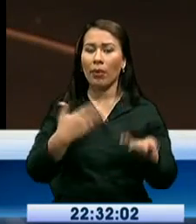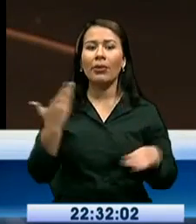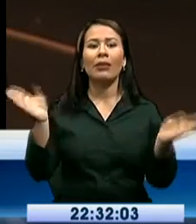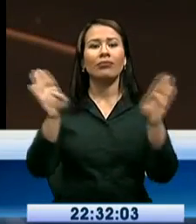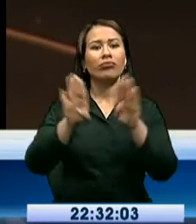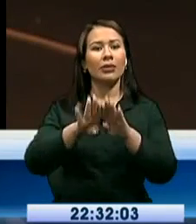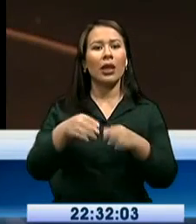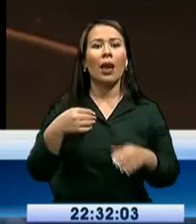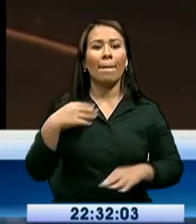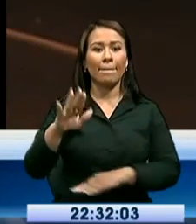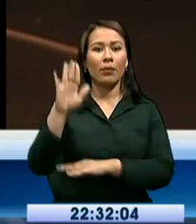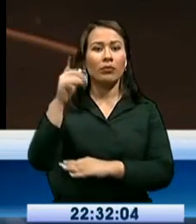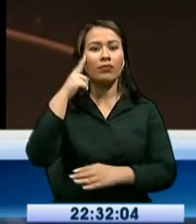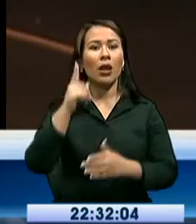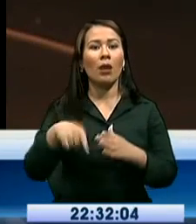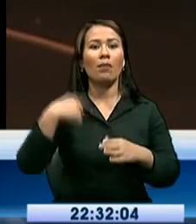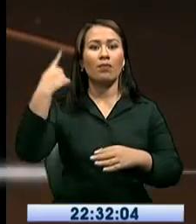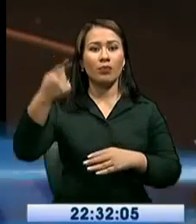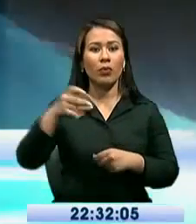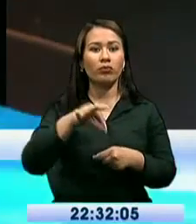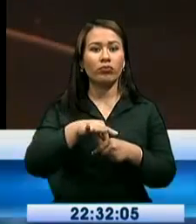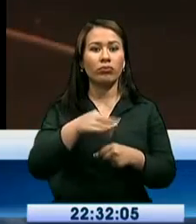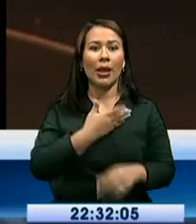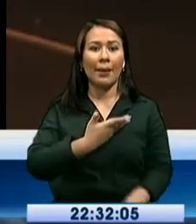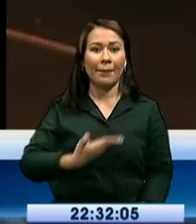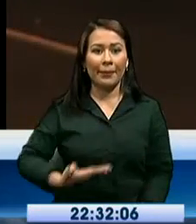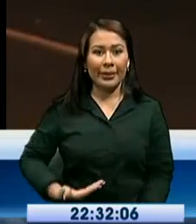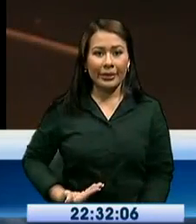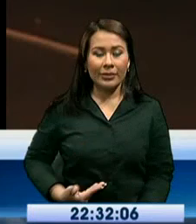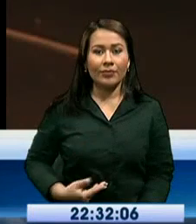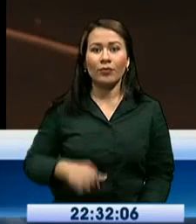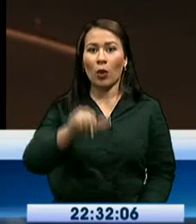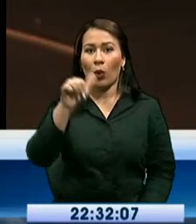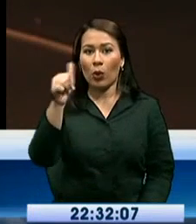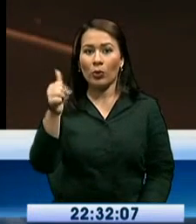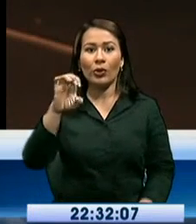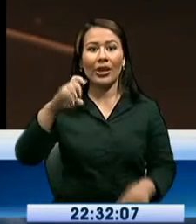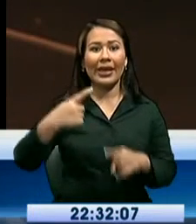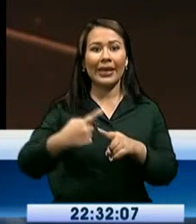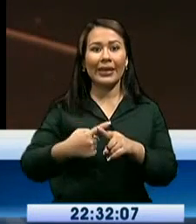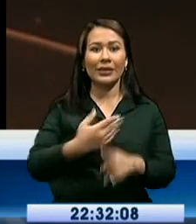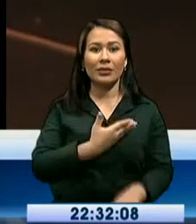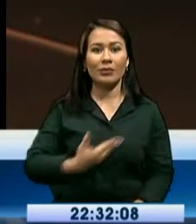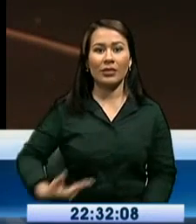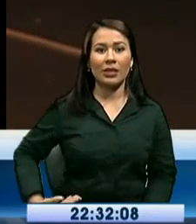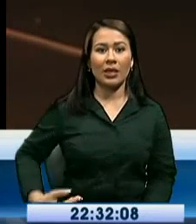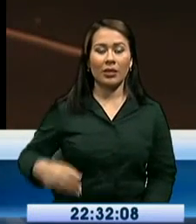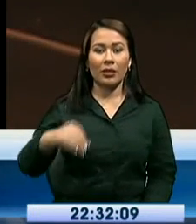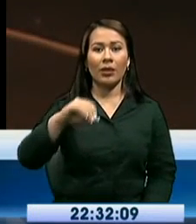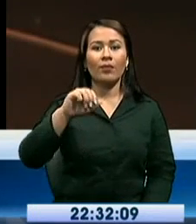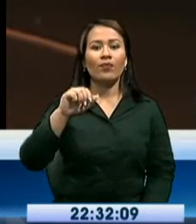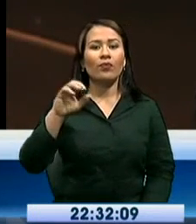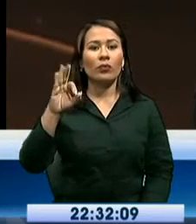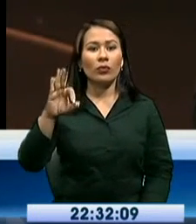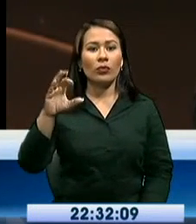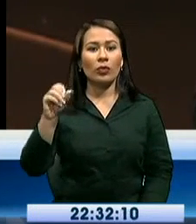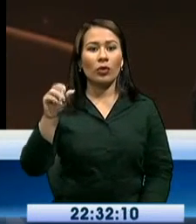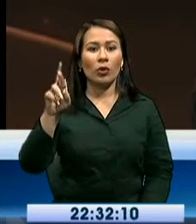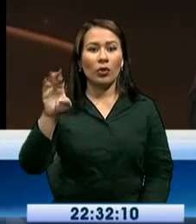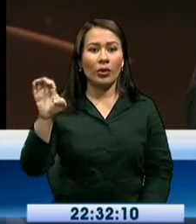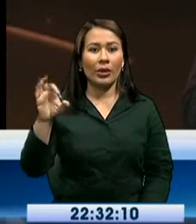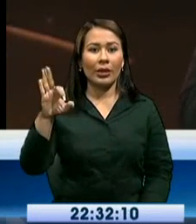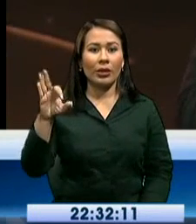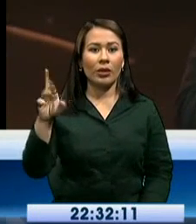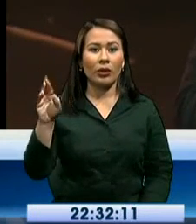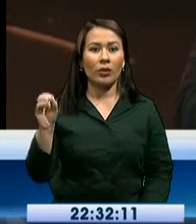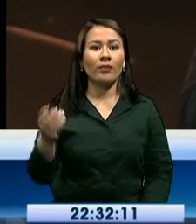campaña electoral. Alejandro Toledo, otro ex presidente, también eligió la ciudad capital para el cierre